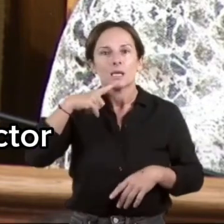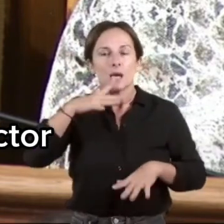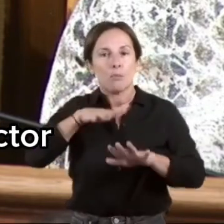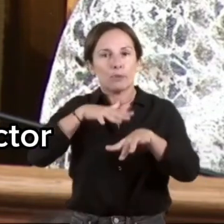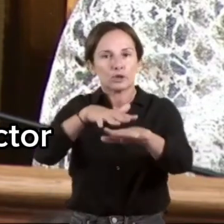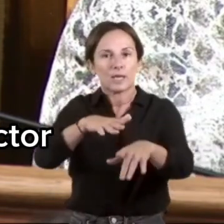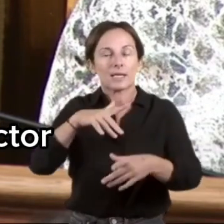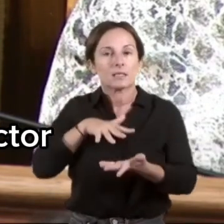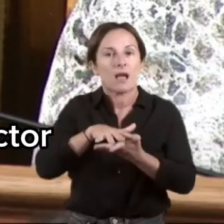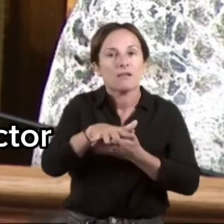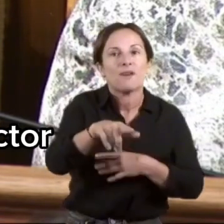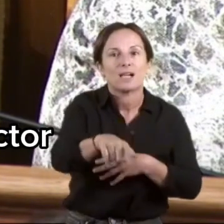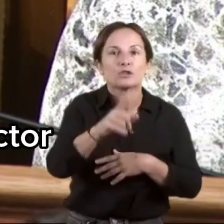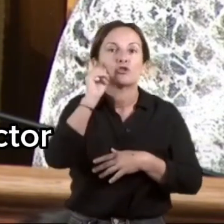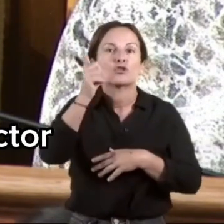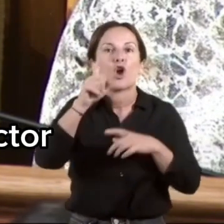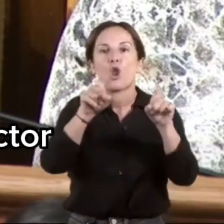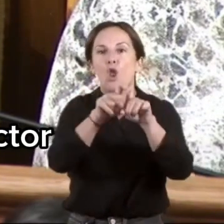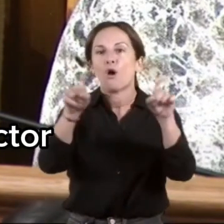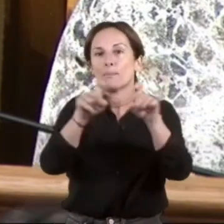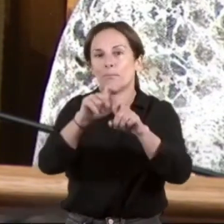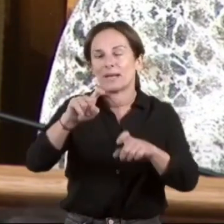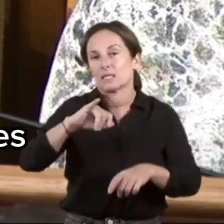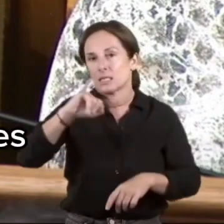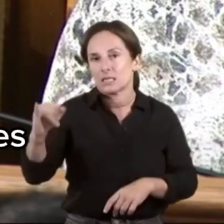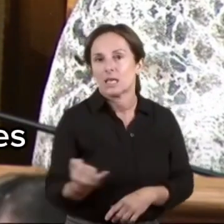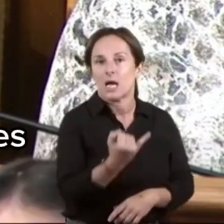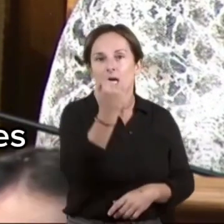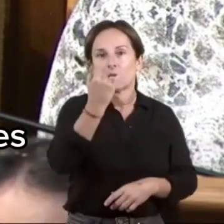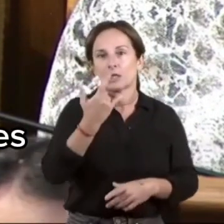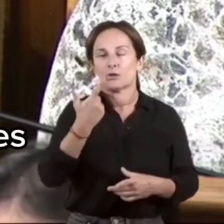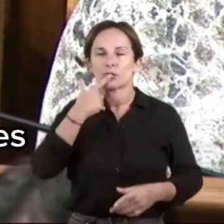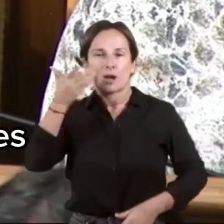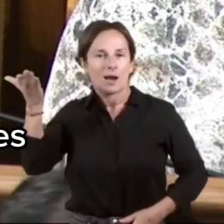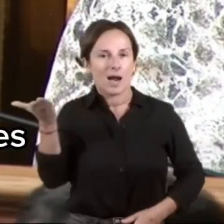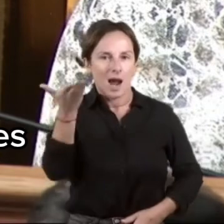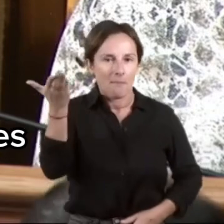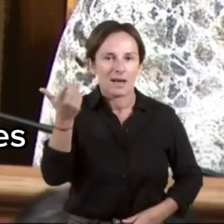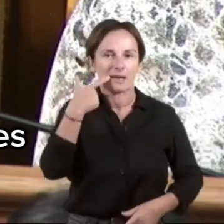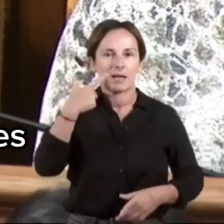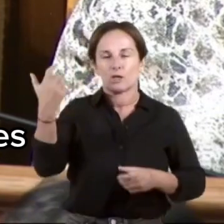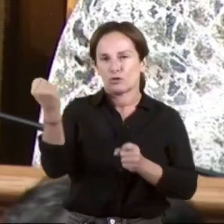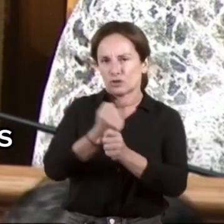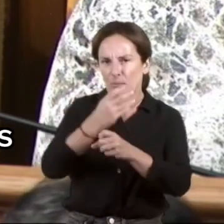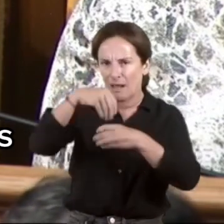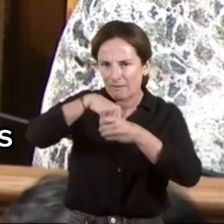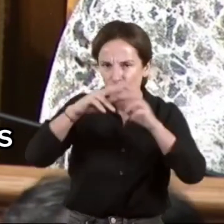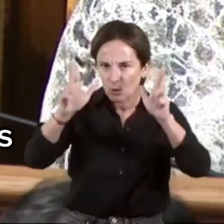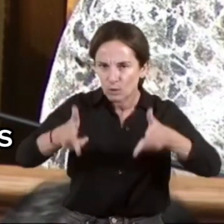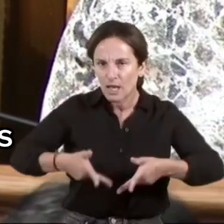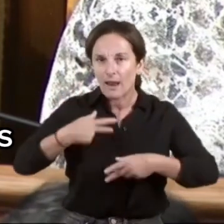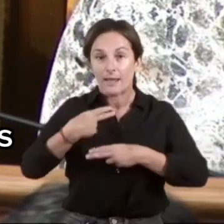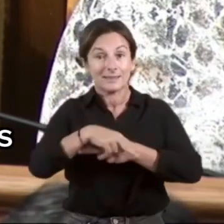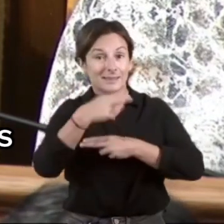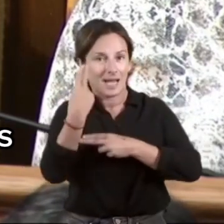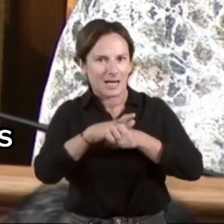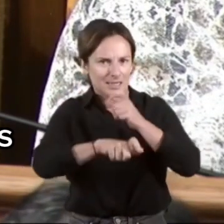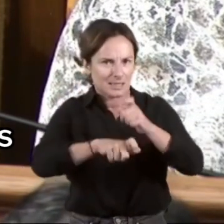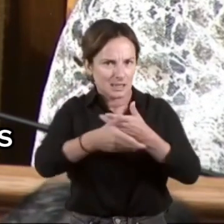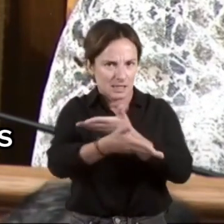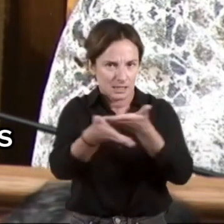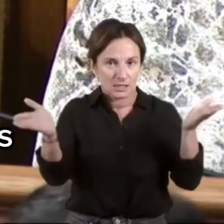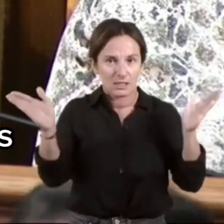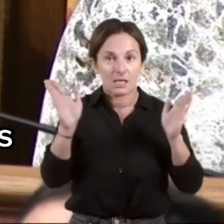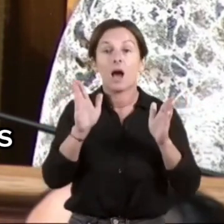sufren solo los empresarios del sector los camareros los empleados de hoteles los taxistas y